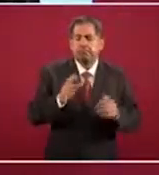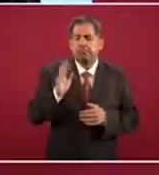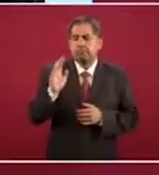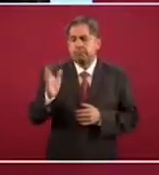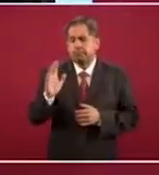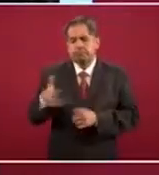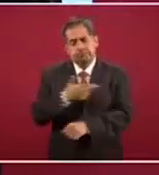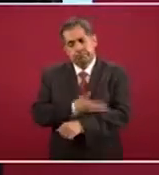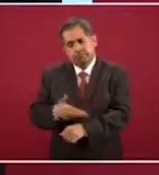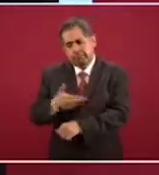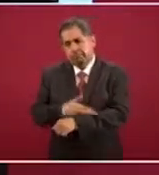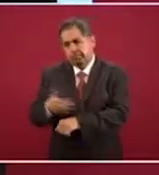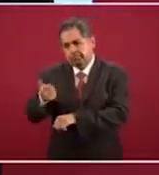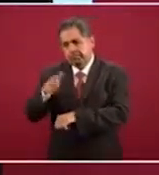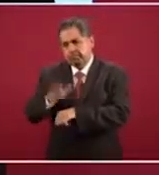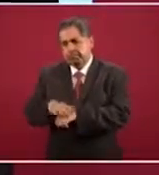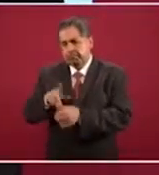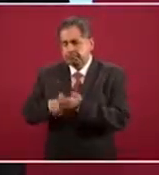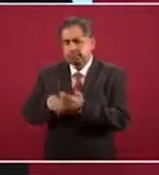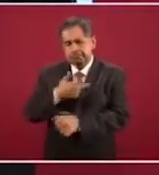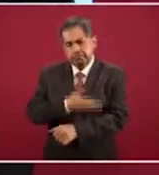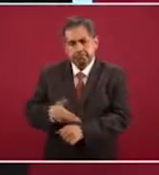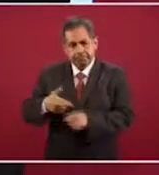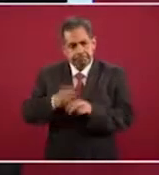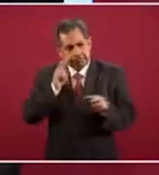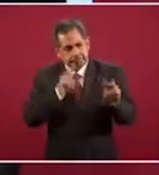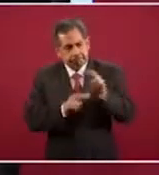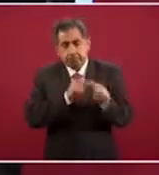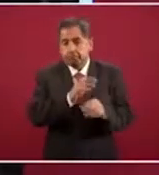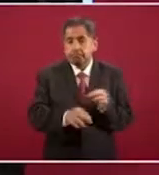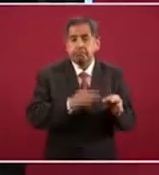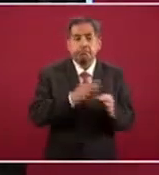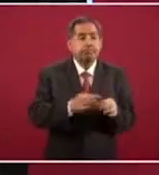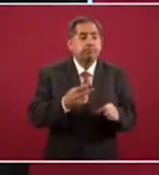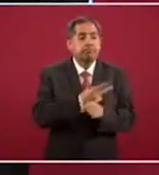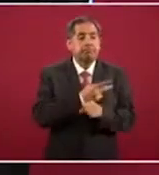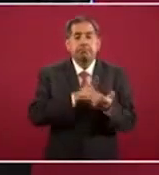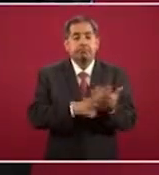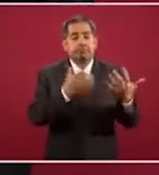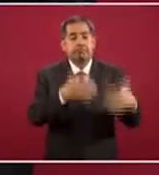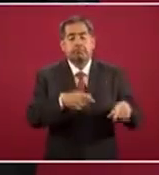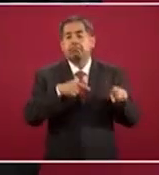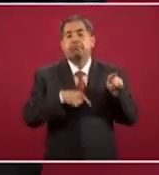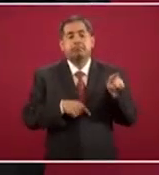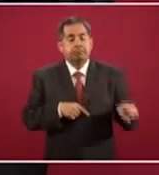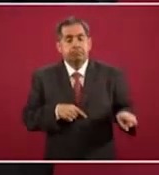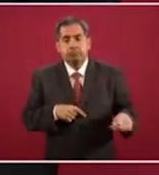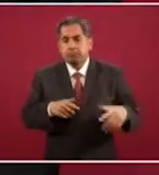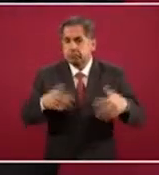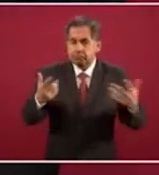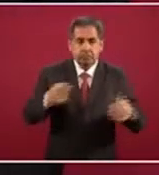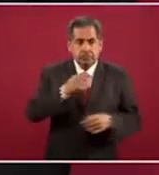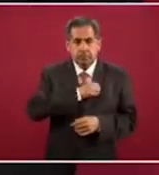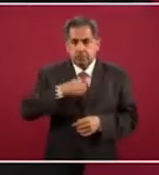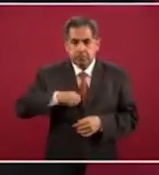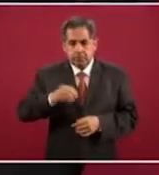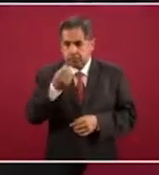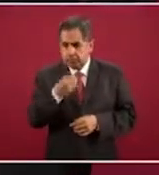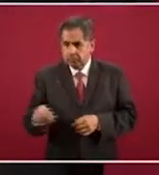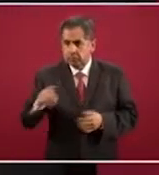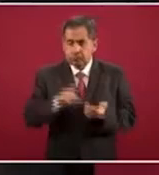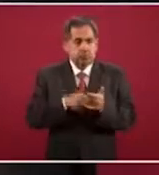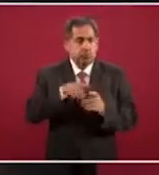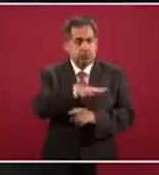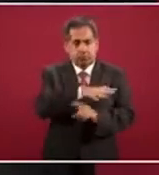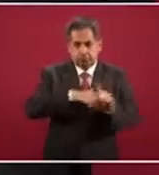procedimientos administrativos para revisar el cumplimiento por parte de la empresa de sus obligaciones en materia